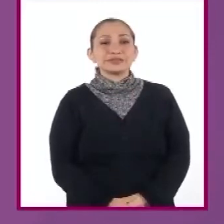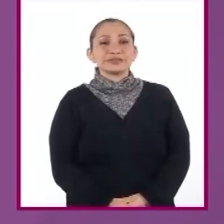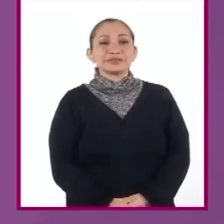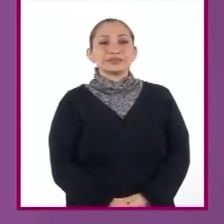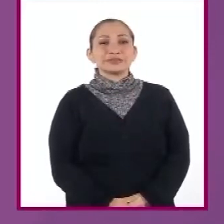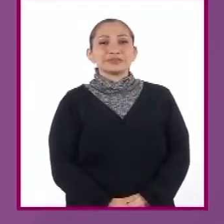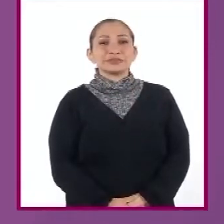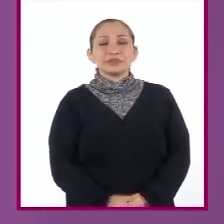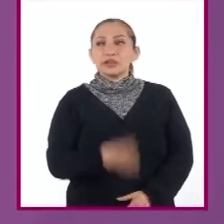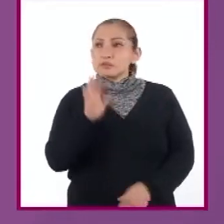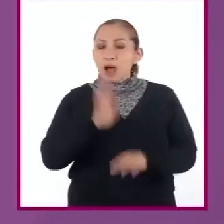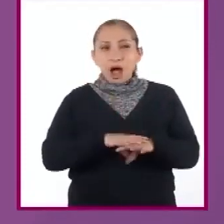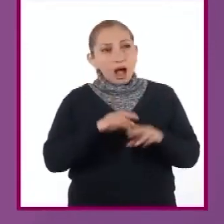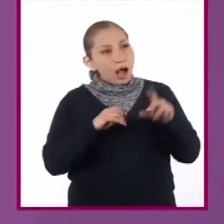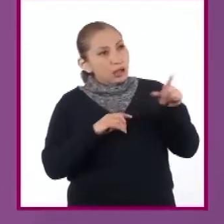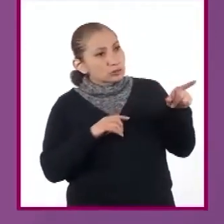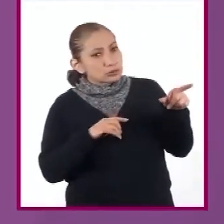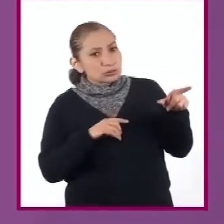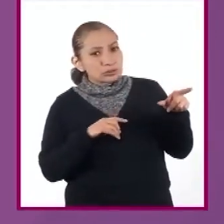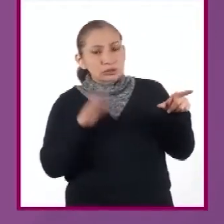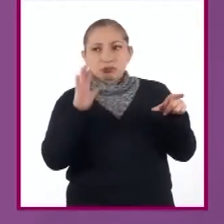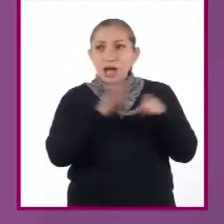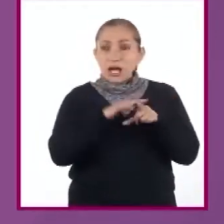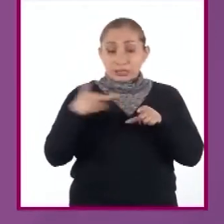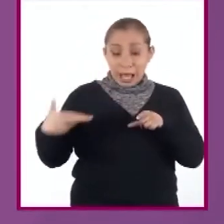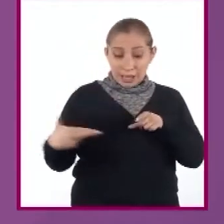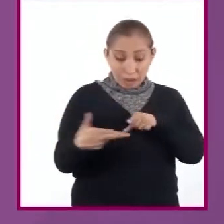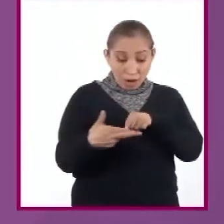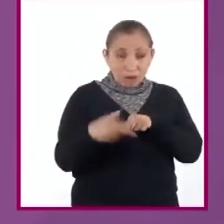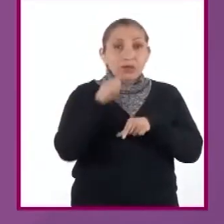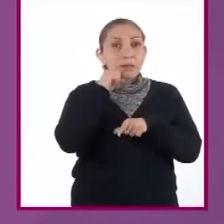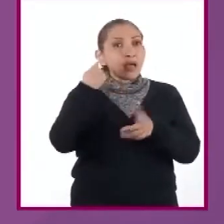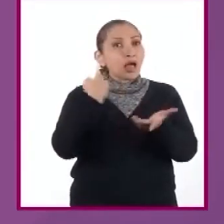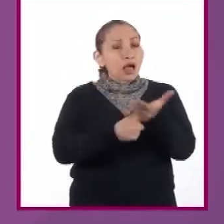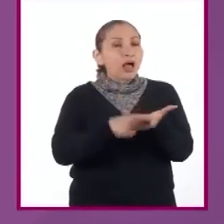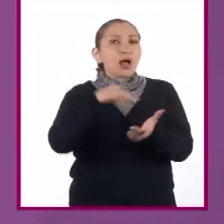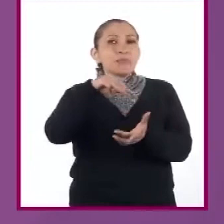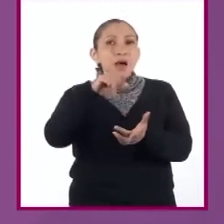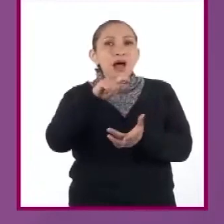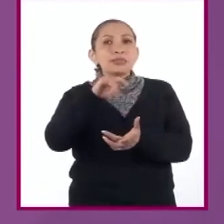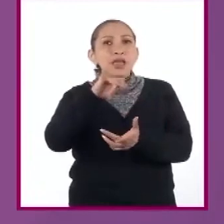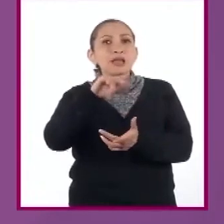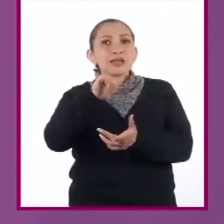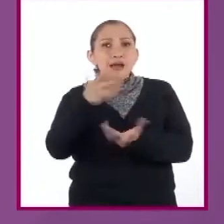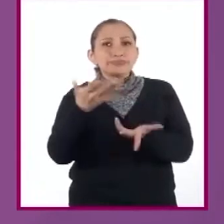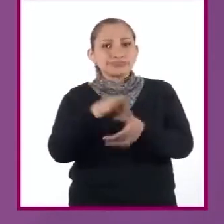Y más acá, el río también está hecho de materia.